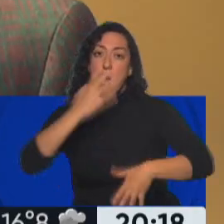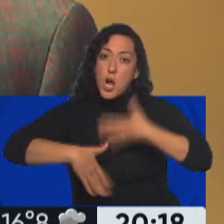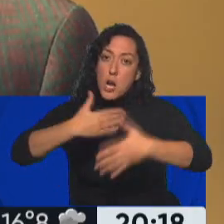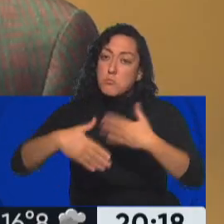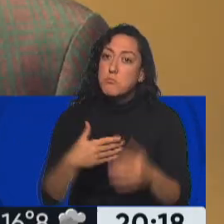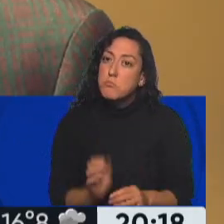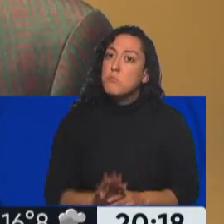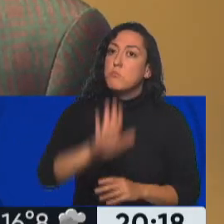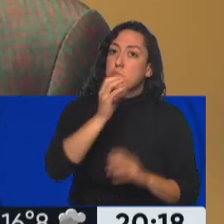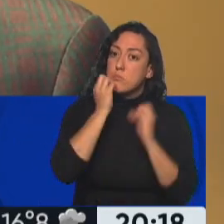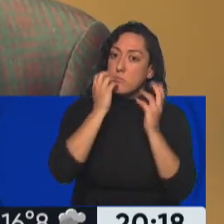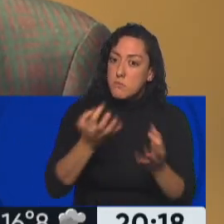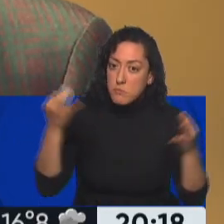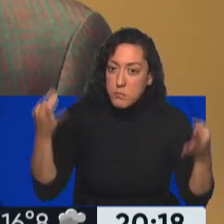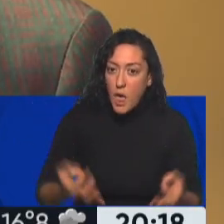crecimiento